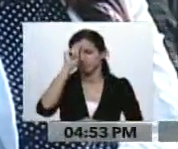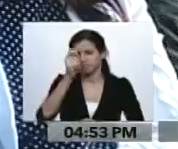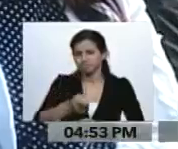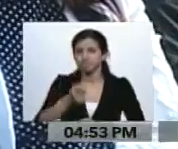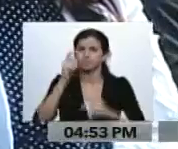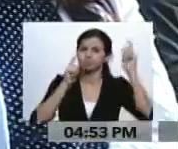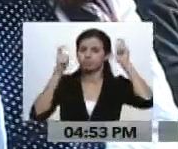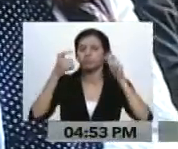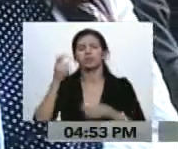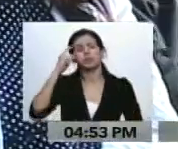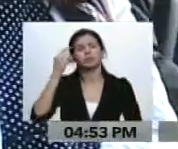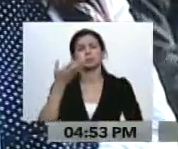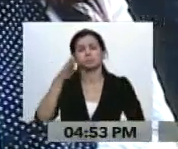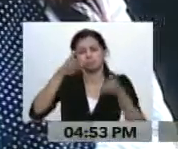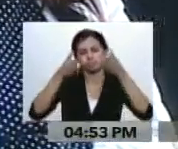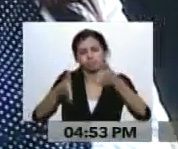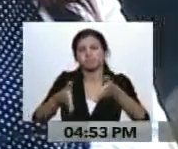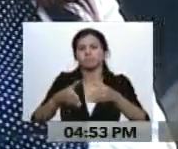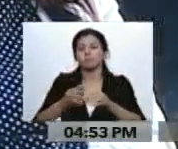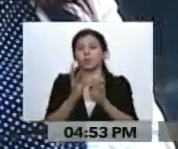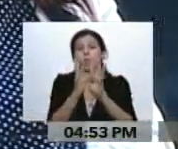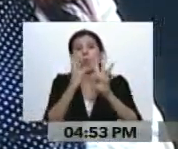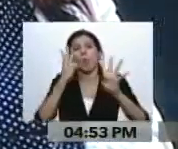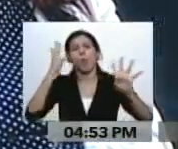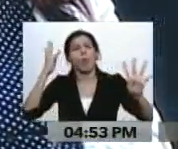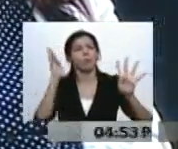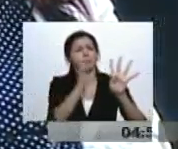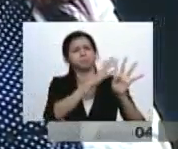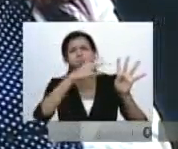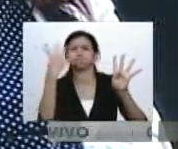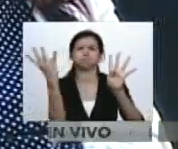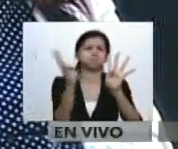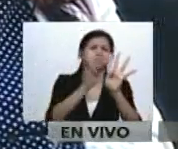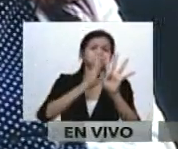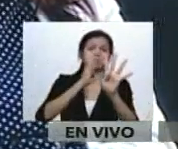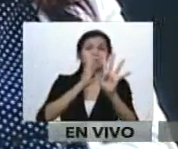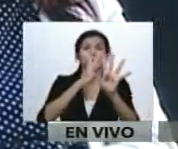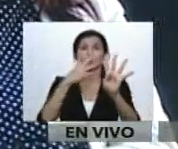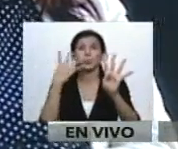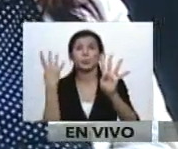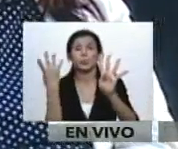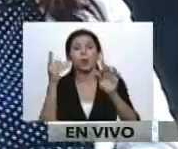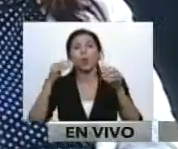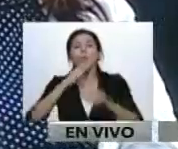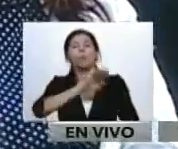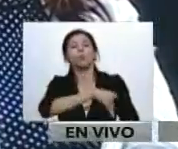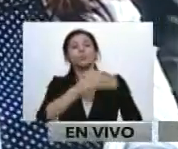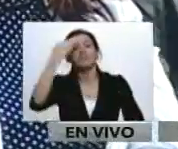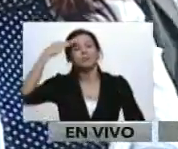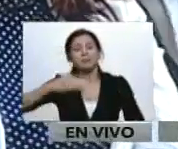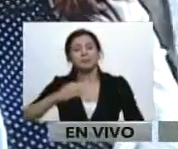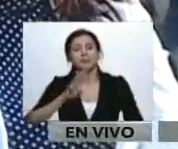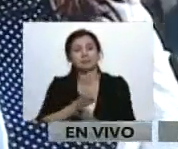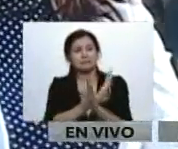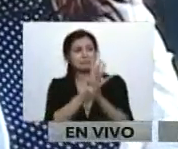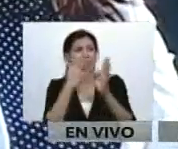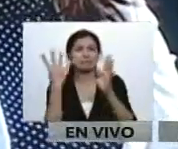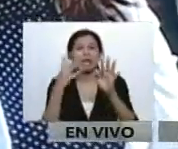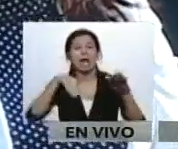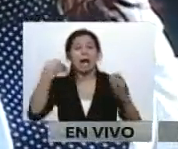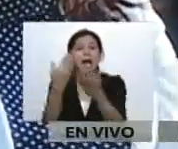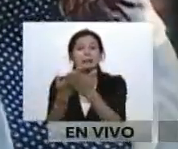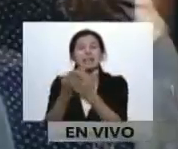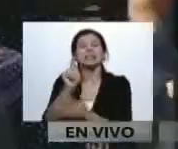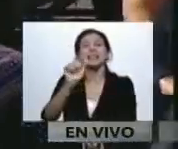Hugo Chávez. Colas de varios kilómetros que llegaron desde la Universidad Militar hasta el peaje de